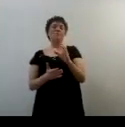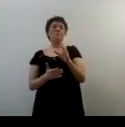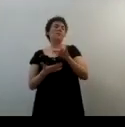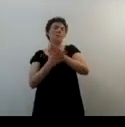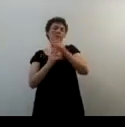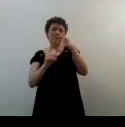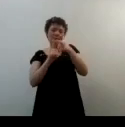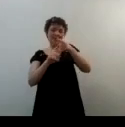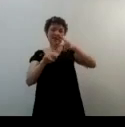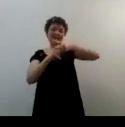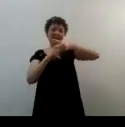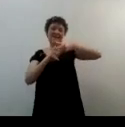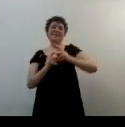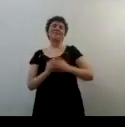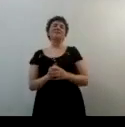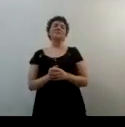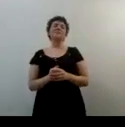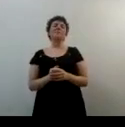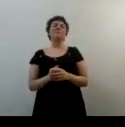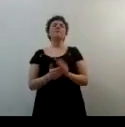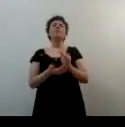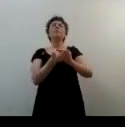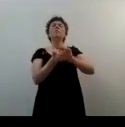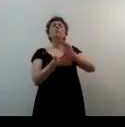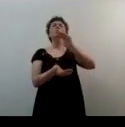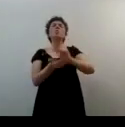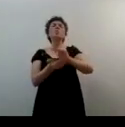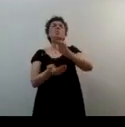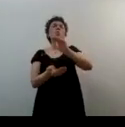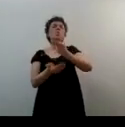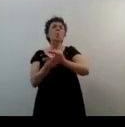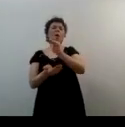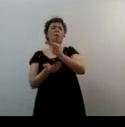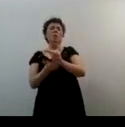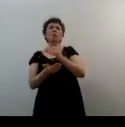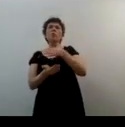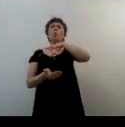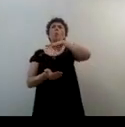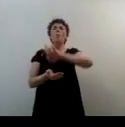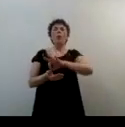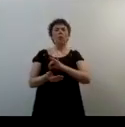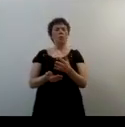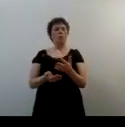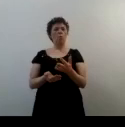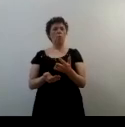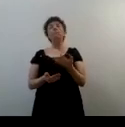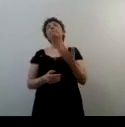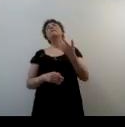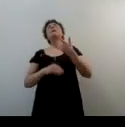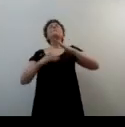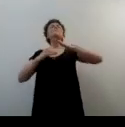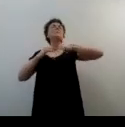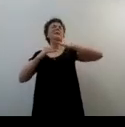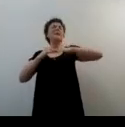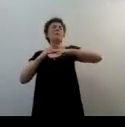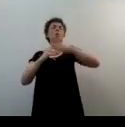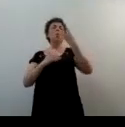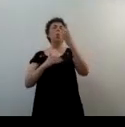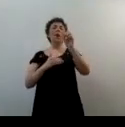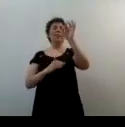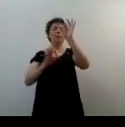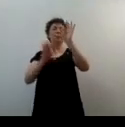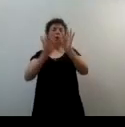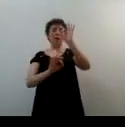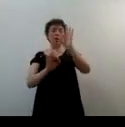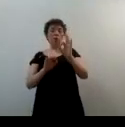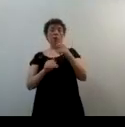taller. ¿Cuánto carbohidrato tenéis que comer? Pues como mínimo un 40% de las calorías